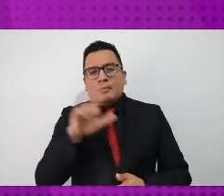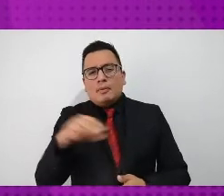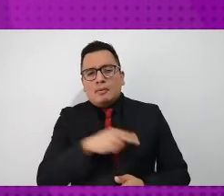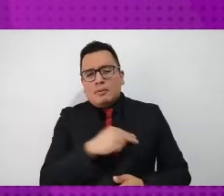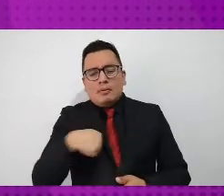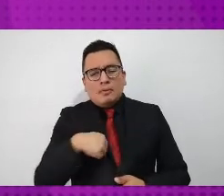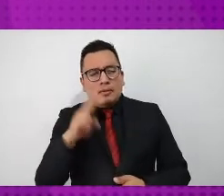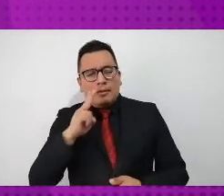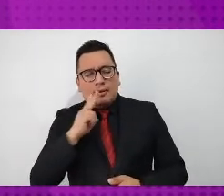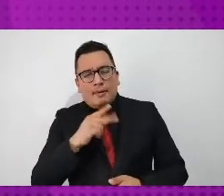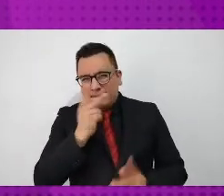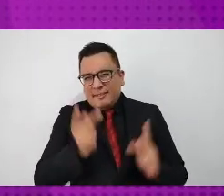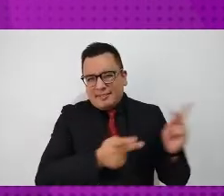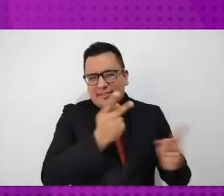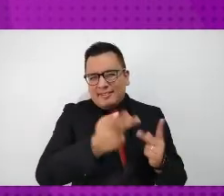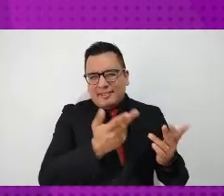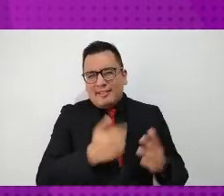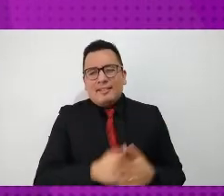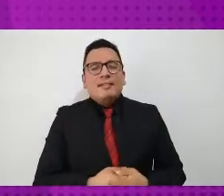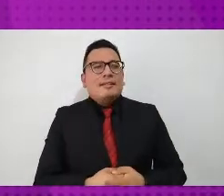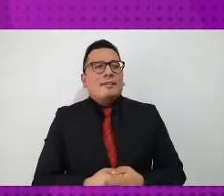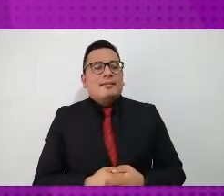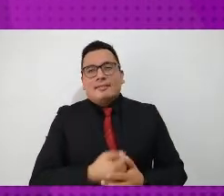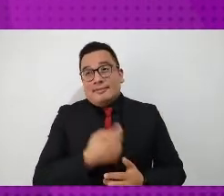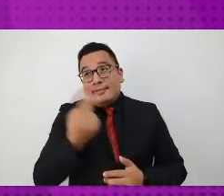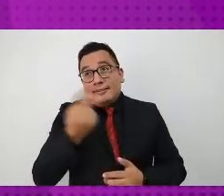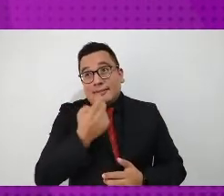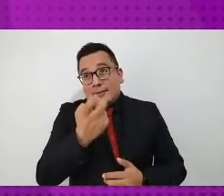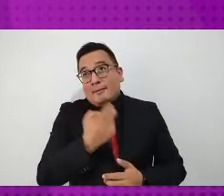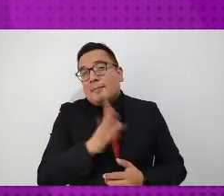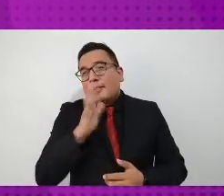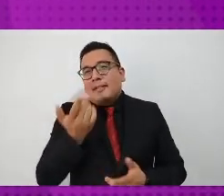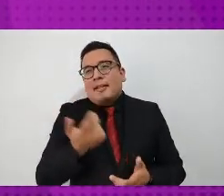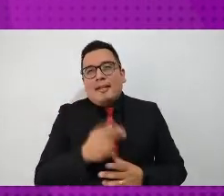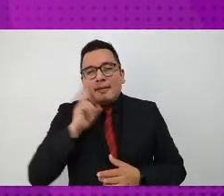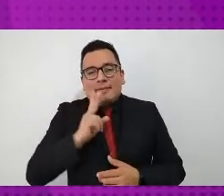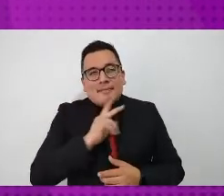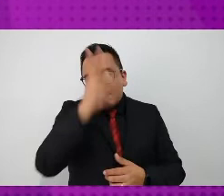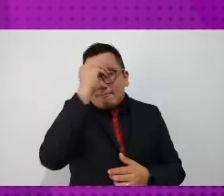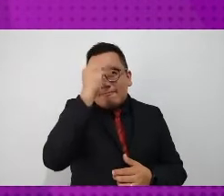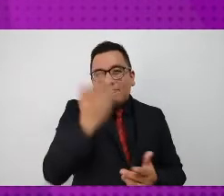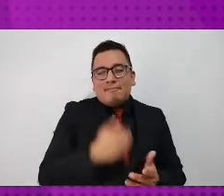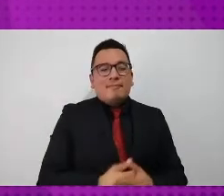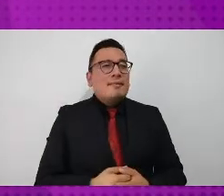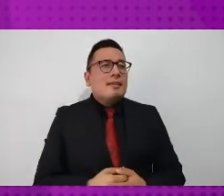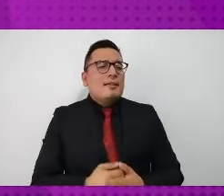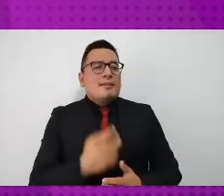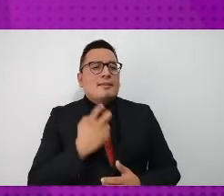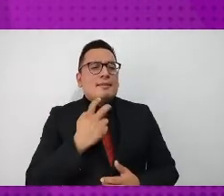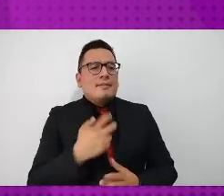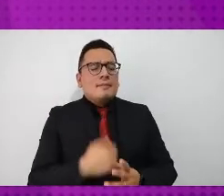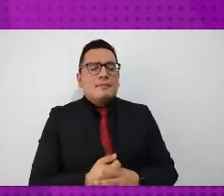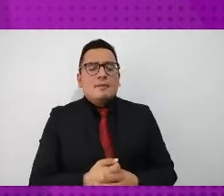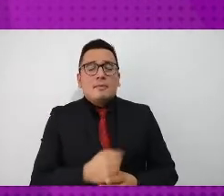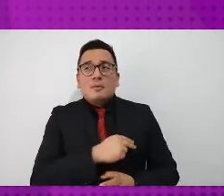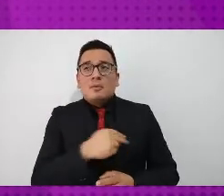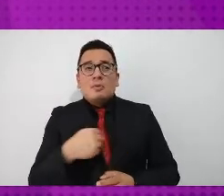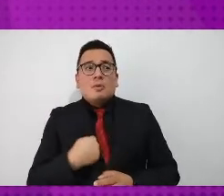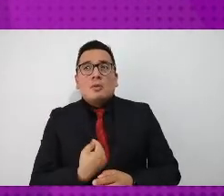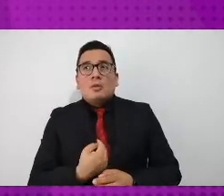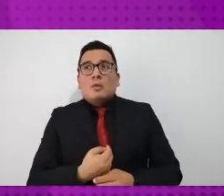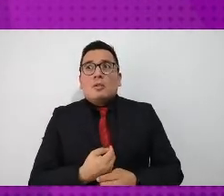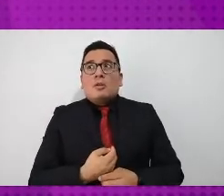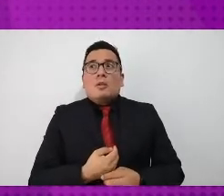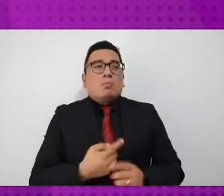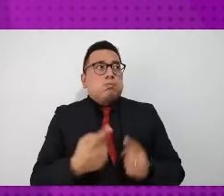esa parte académica teníamos que soltarla dentro del proceso y no solamente se presidió la comisión